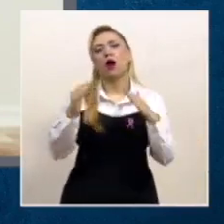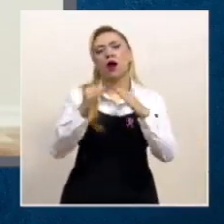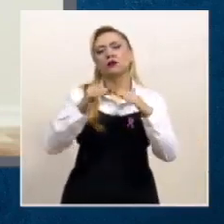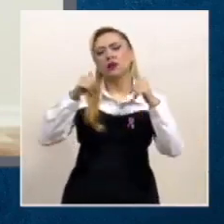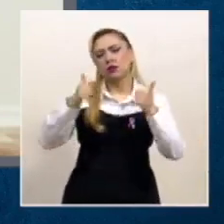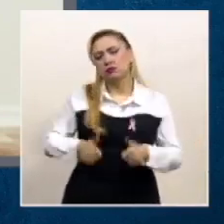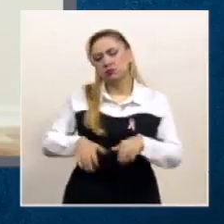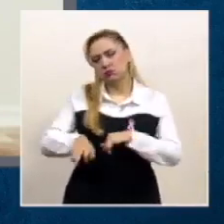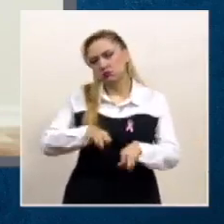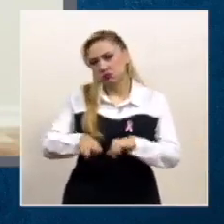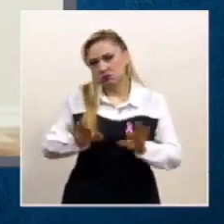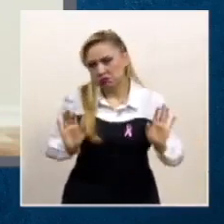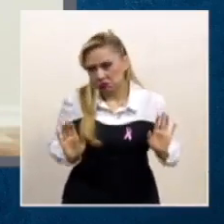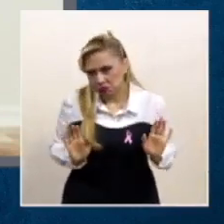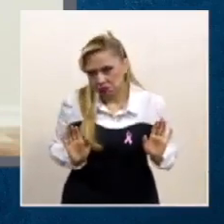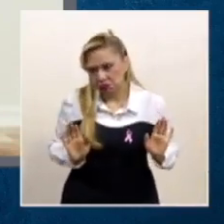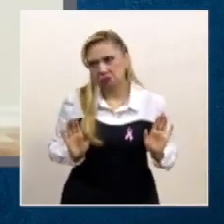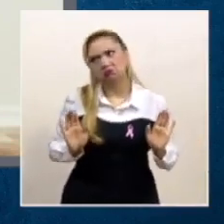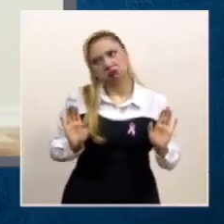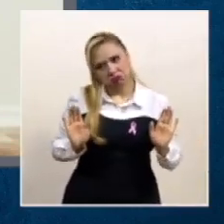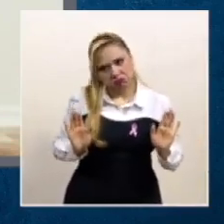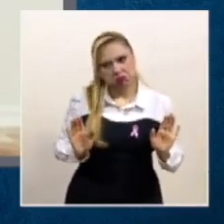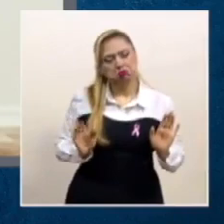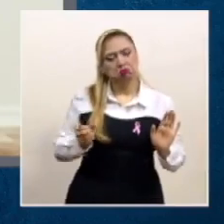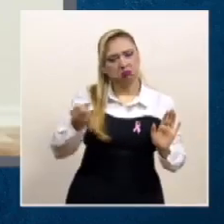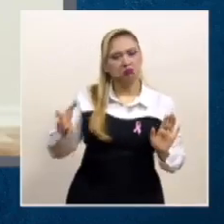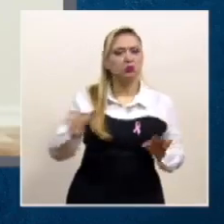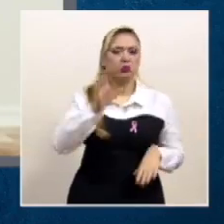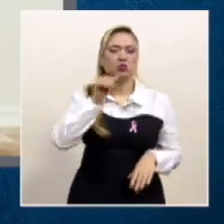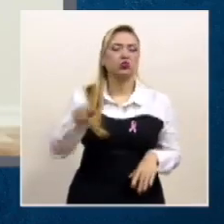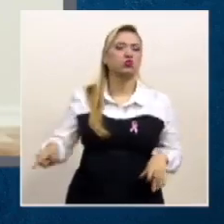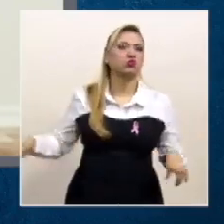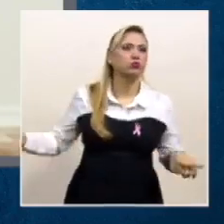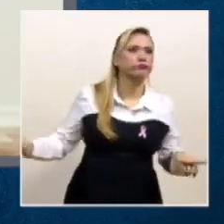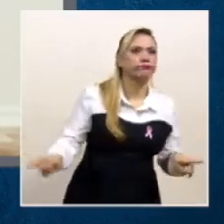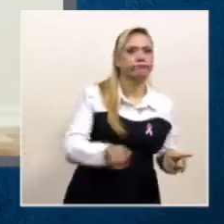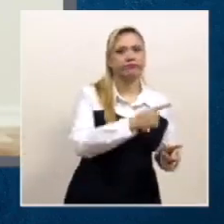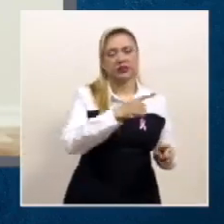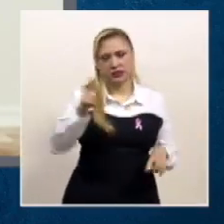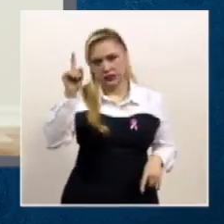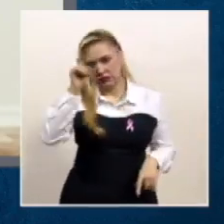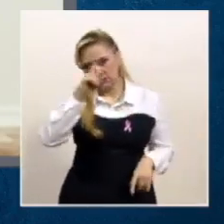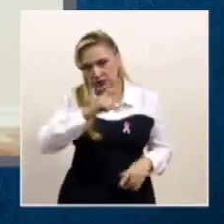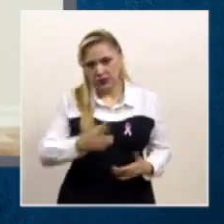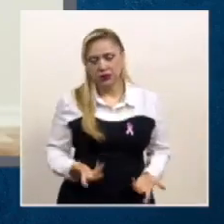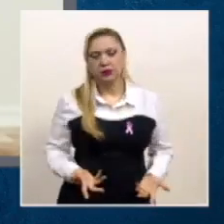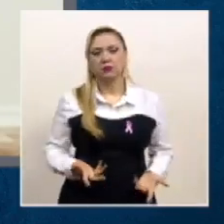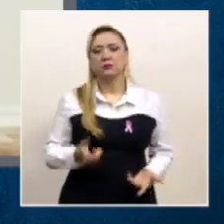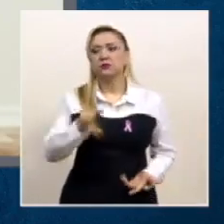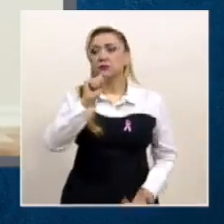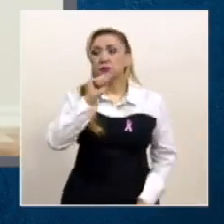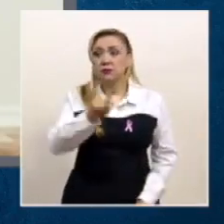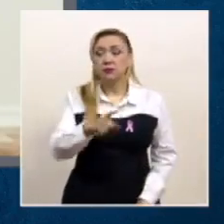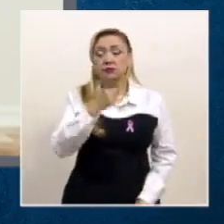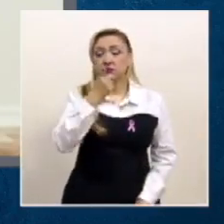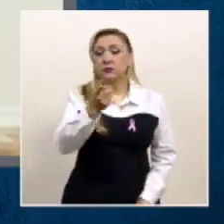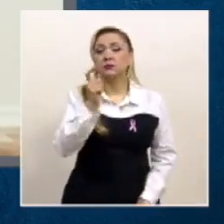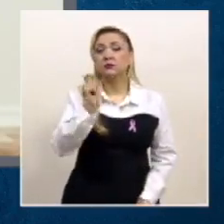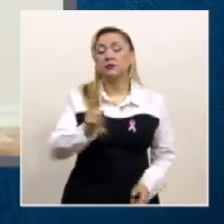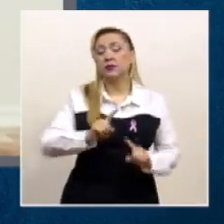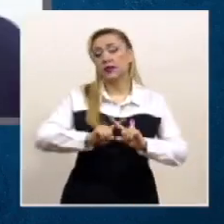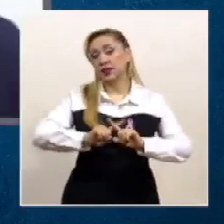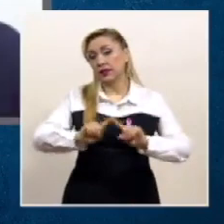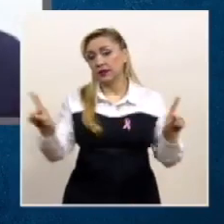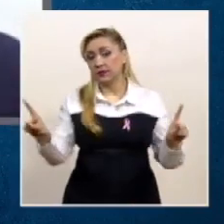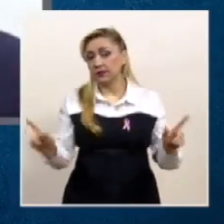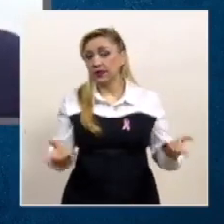etcétera, ¿no? Eso es un ajuste razonable en términos laborales. Y esto también mencionar que es